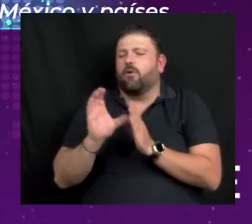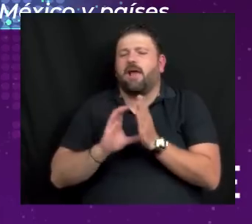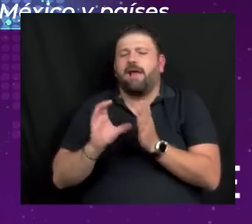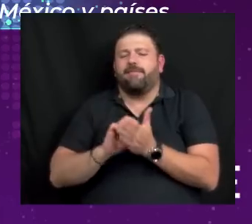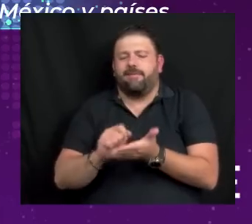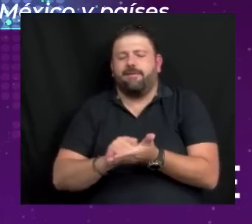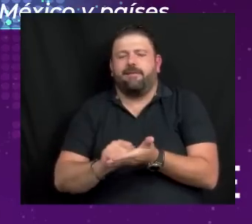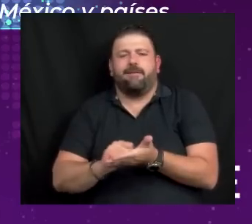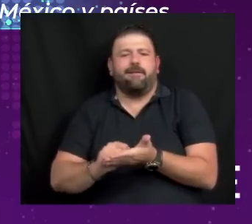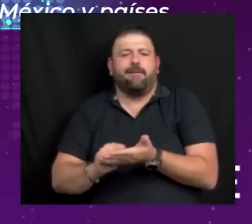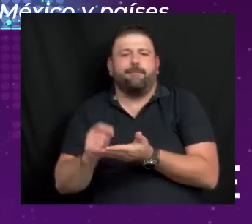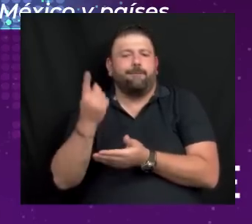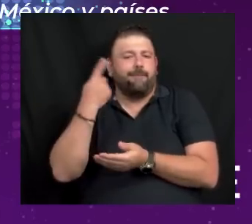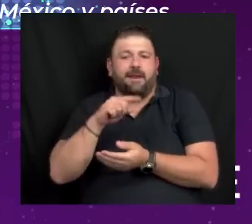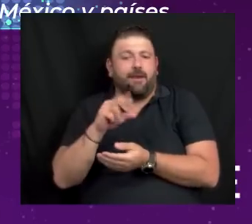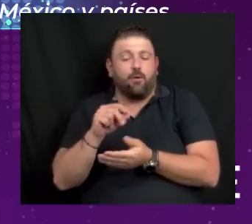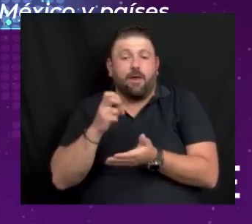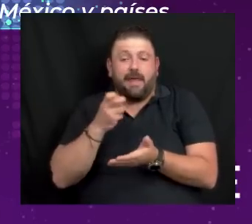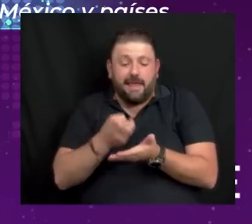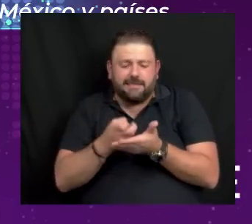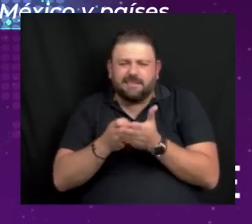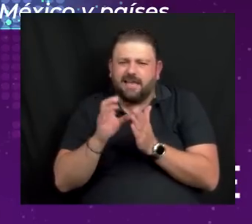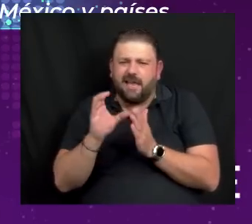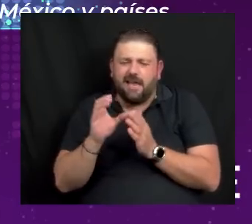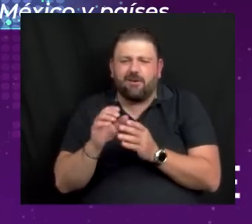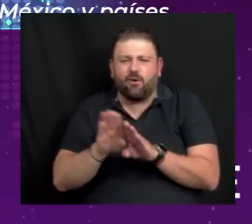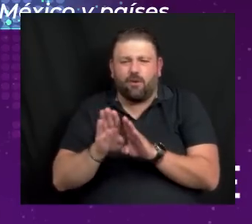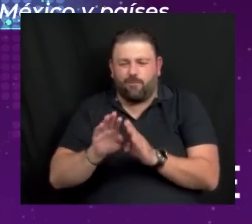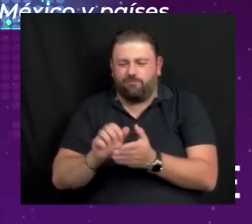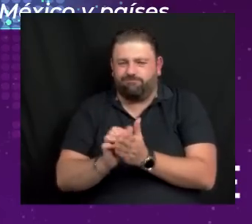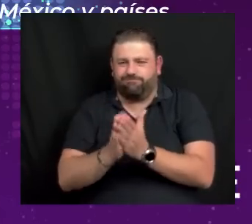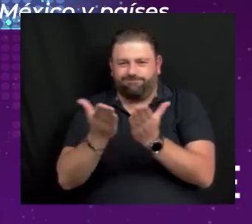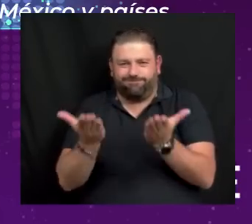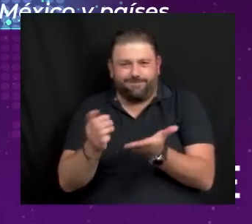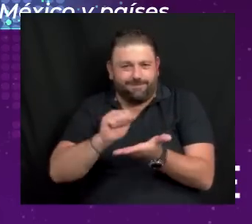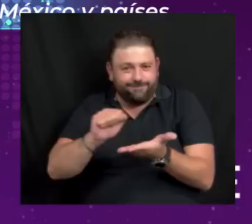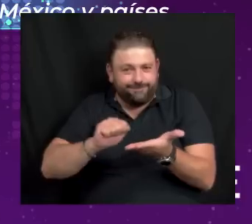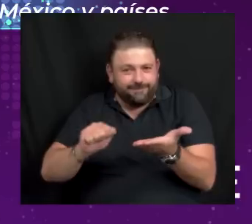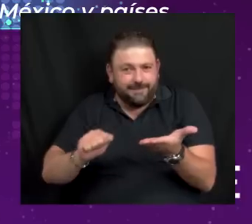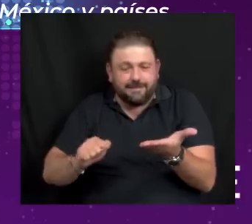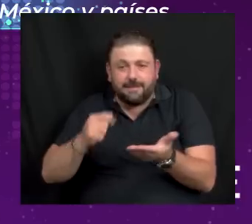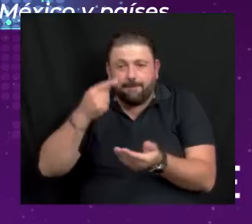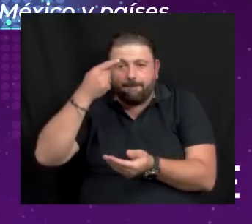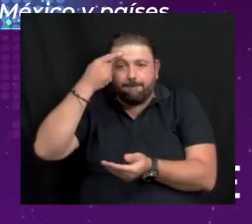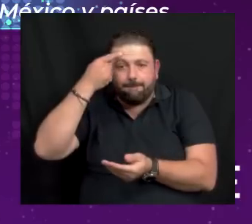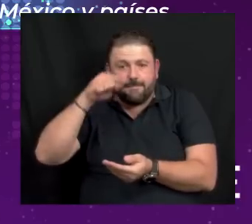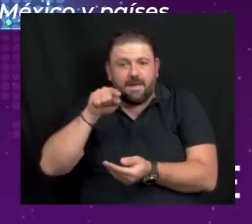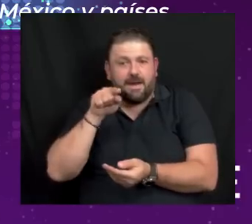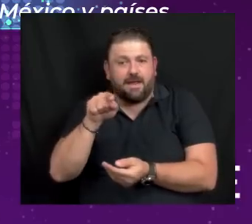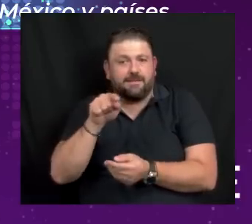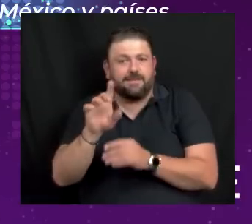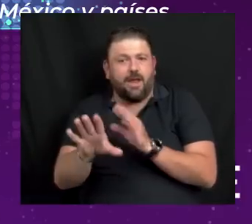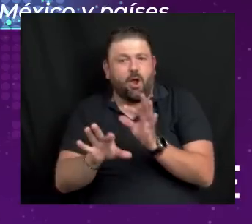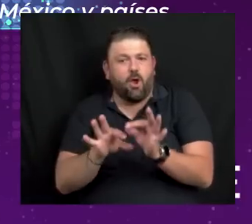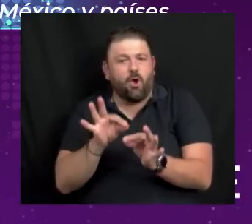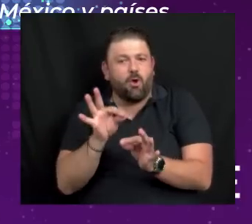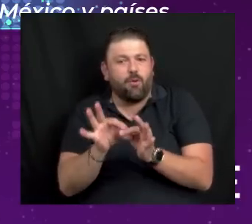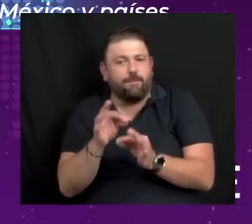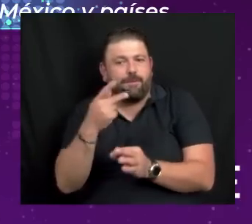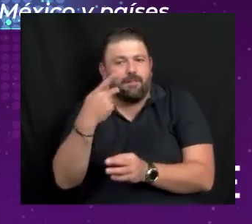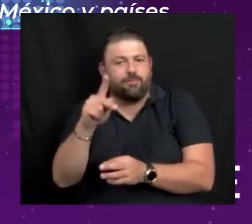ver, es una agenda de crecimiento. Porque sueñas con algo y si dices, lo cumplo, lo